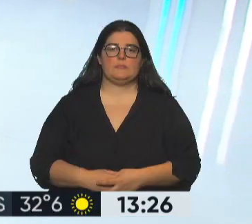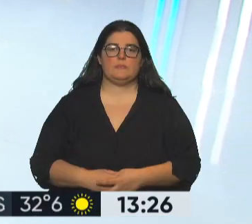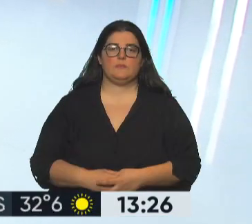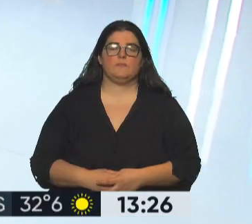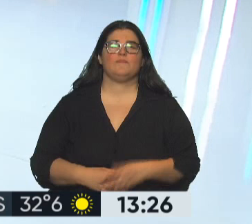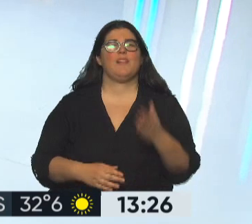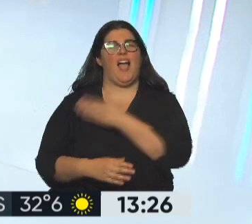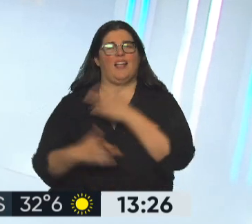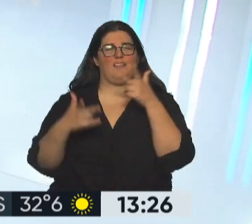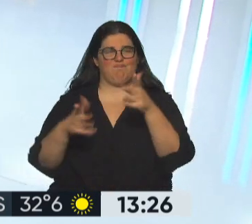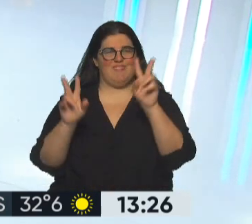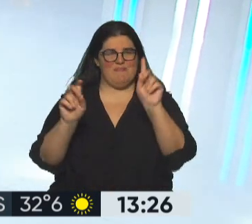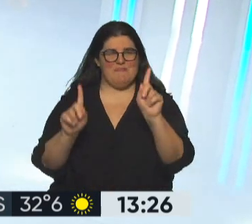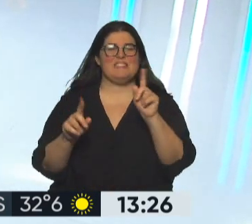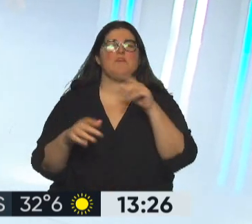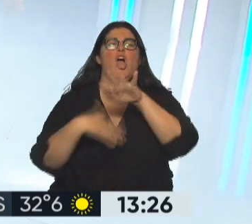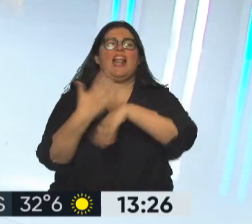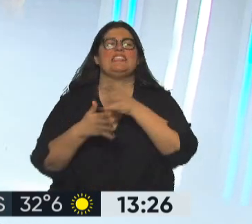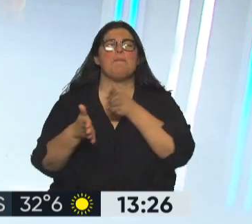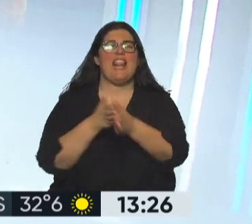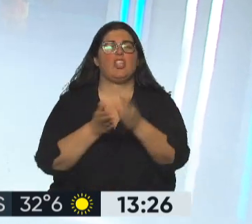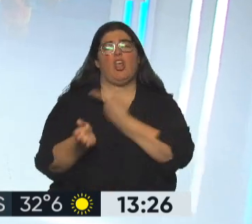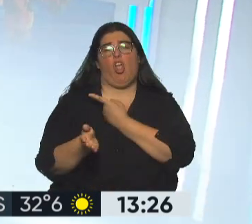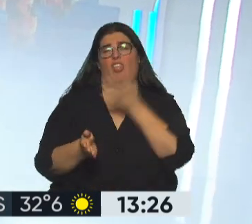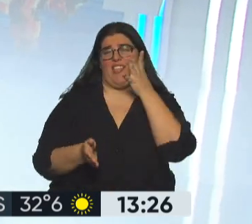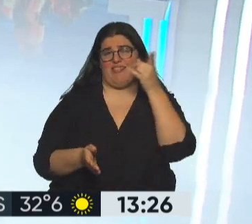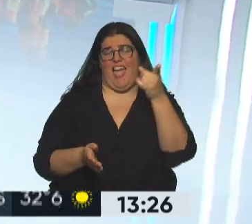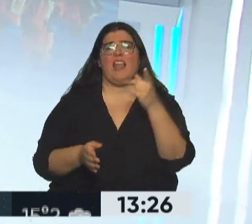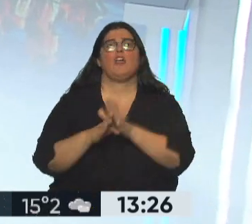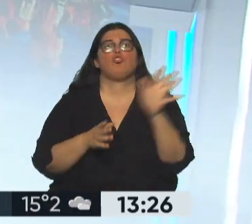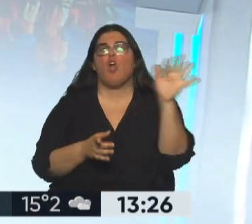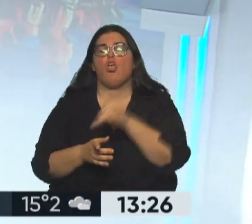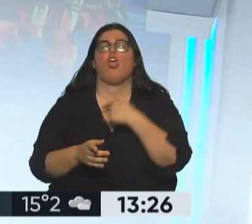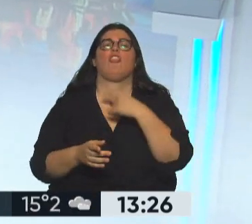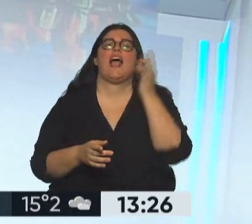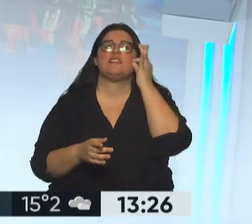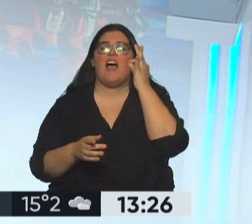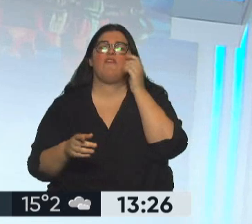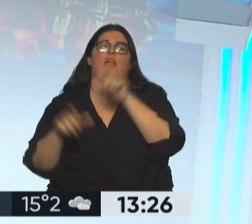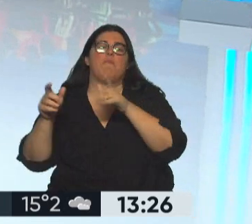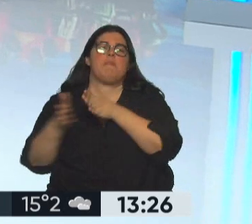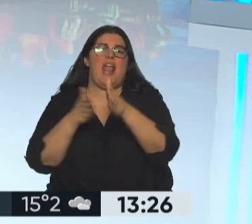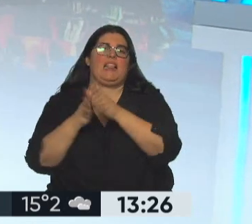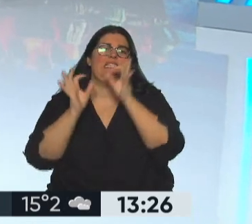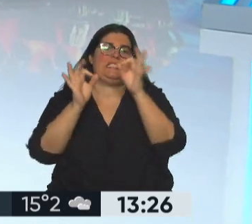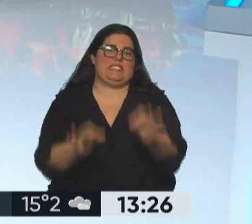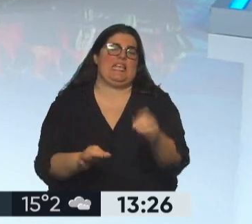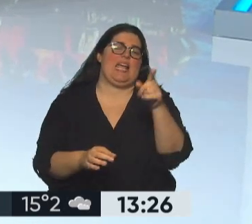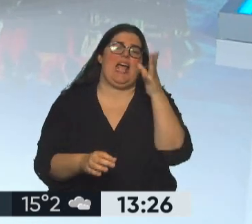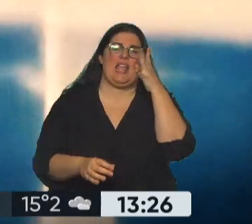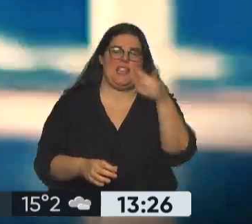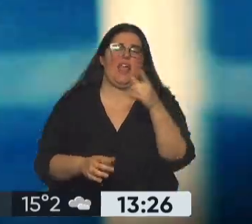Sí, más se lo habíamos adelantado, la crisis migratoria en Italia, la llegada a diario de migrantes africanos, la posición del gobierno italiano en este informe